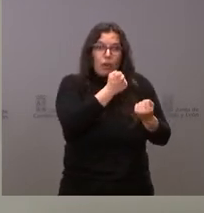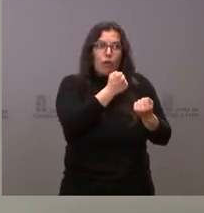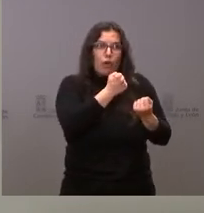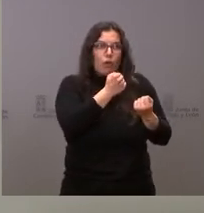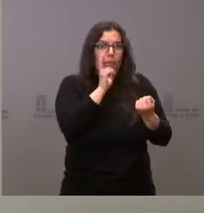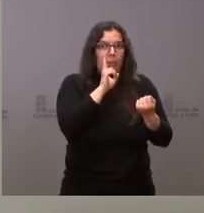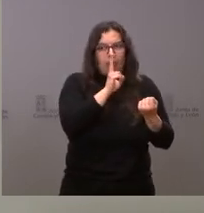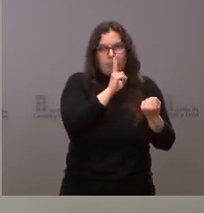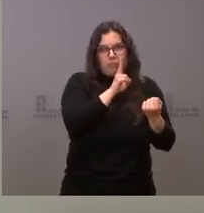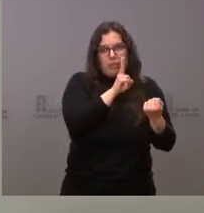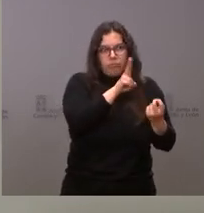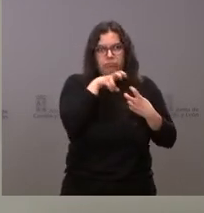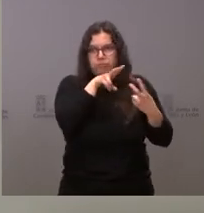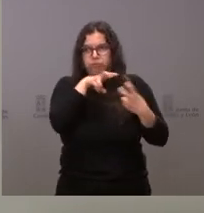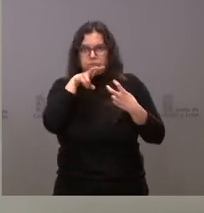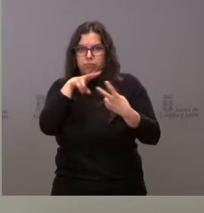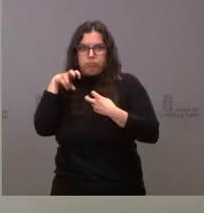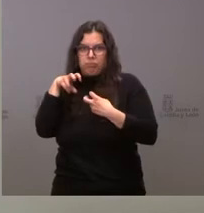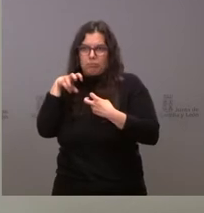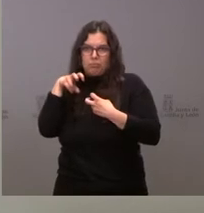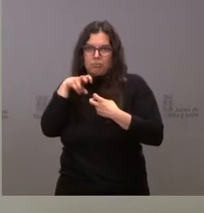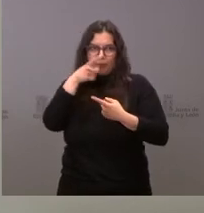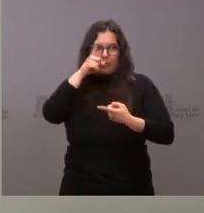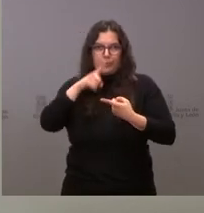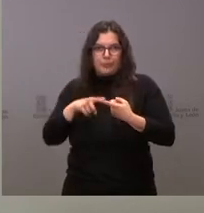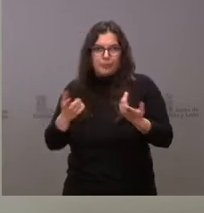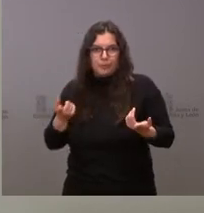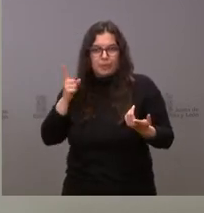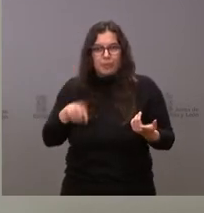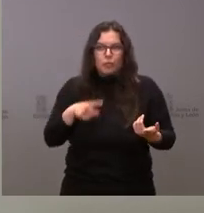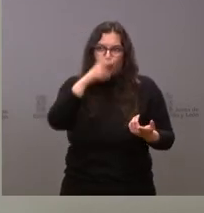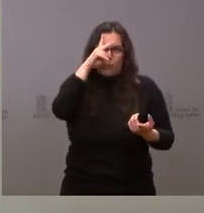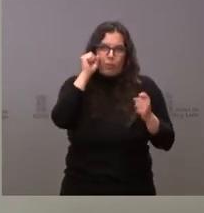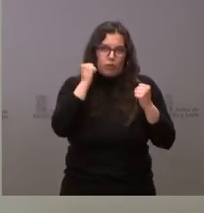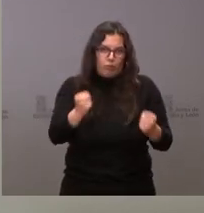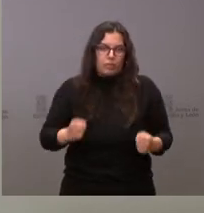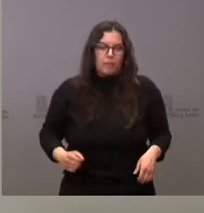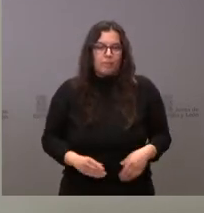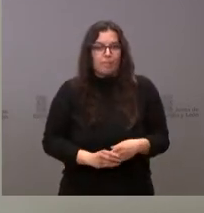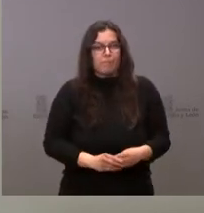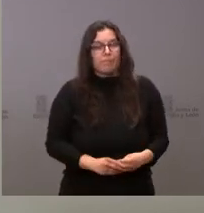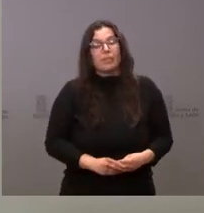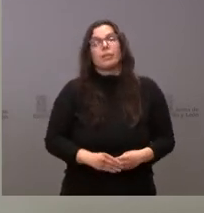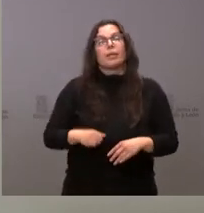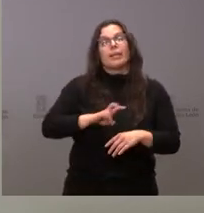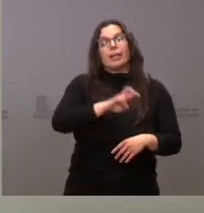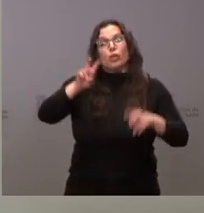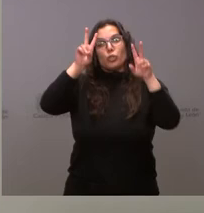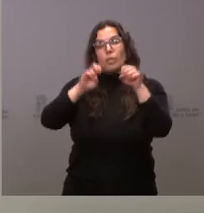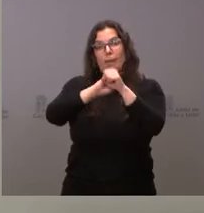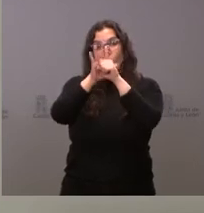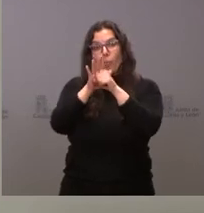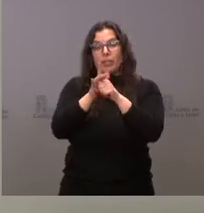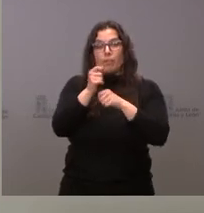viendo como sus ahorros pierden ese valor y este poder adquisitivo por otro demos con mucha preocupación el repunte de casos vamos